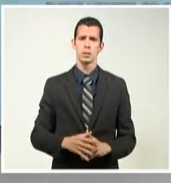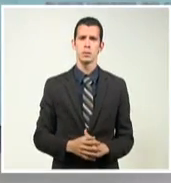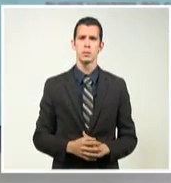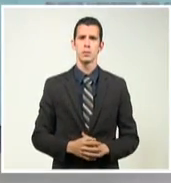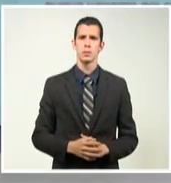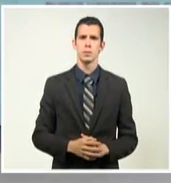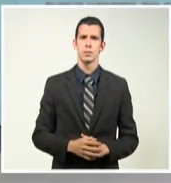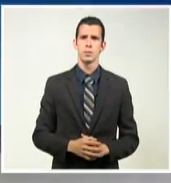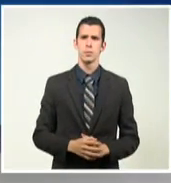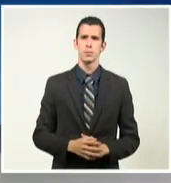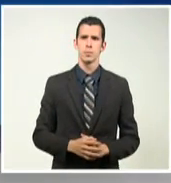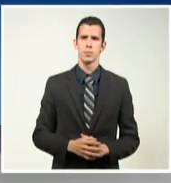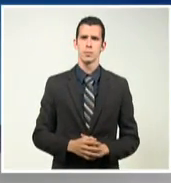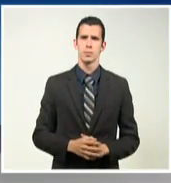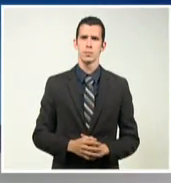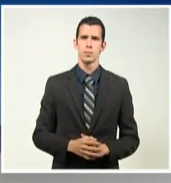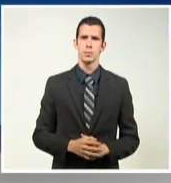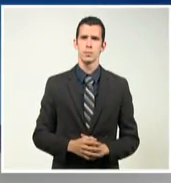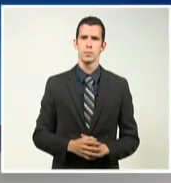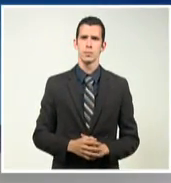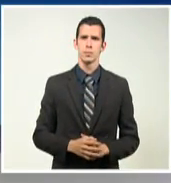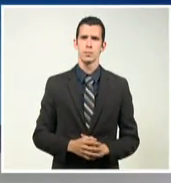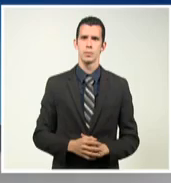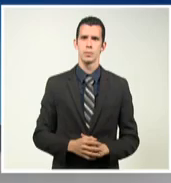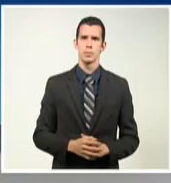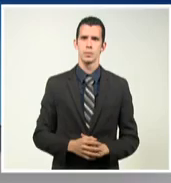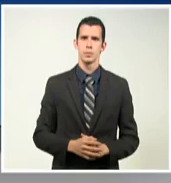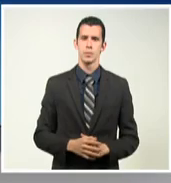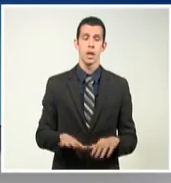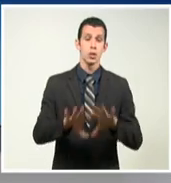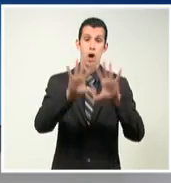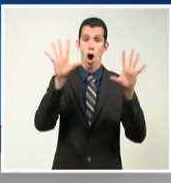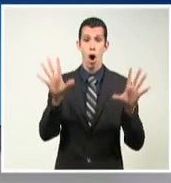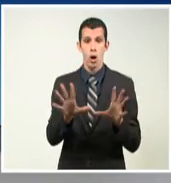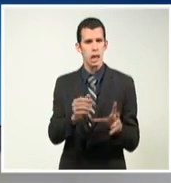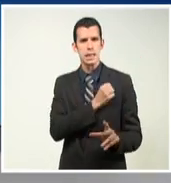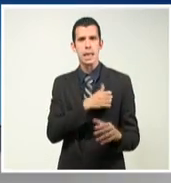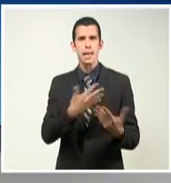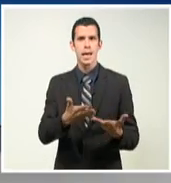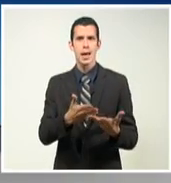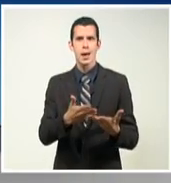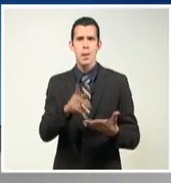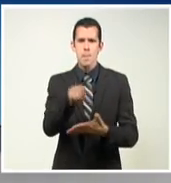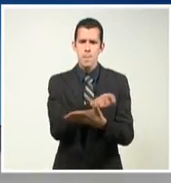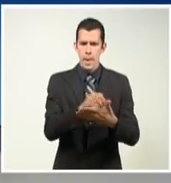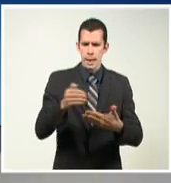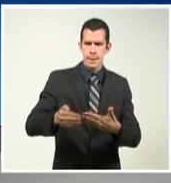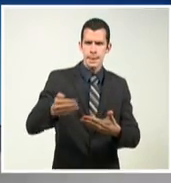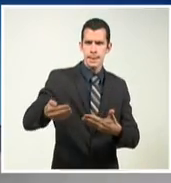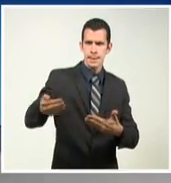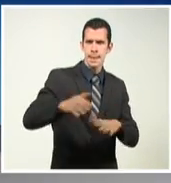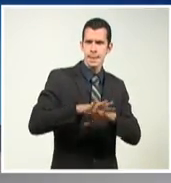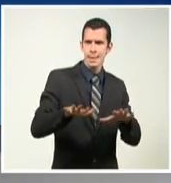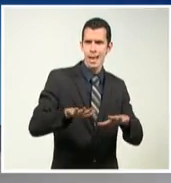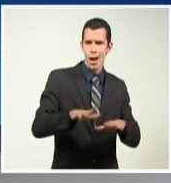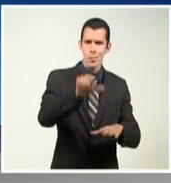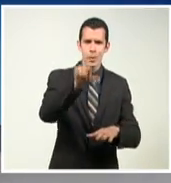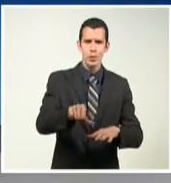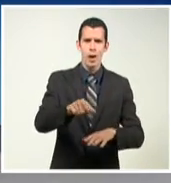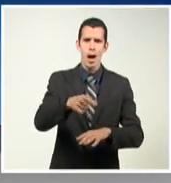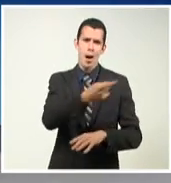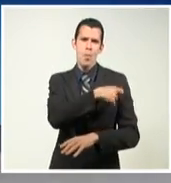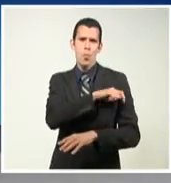perfilan que en Cuba se termine aceptando frente a la agresividad, que les mostré primero esos ejemplos, a la otra,